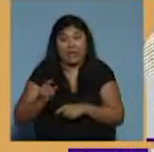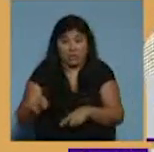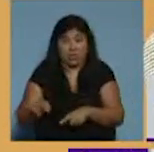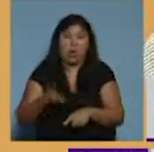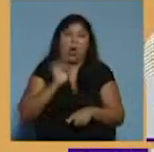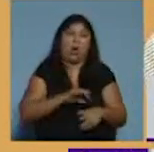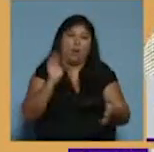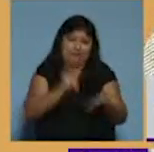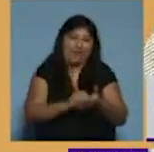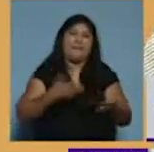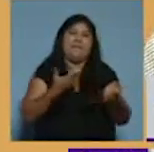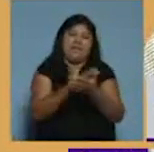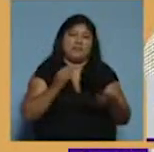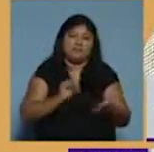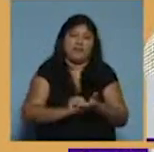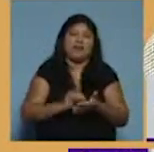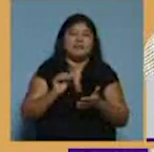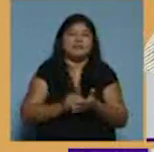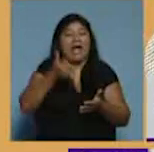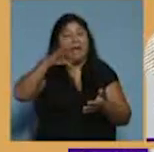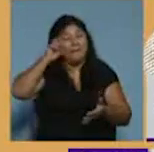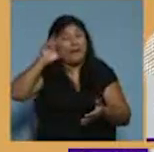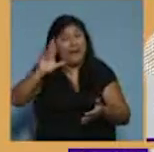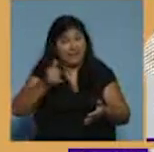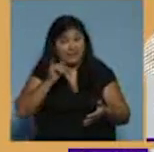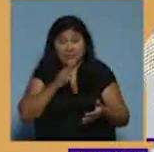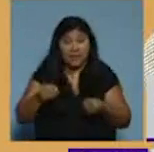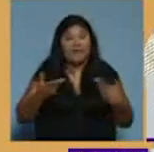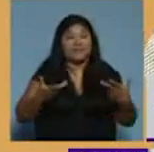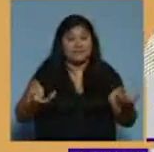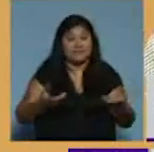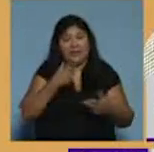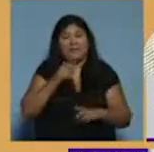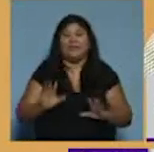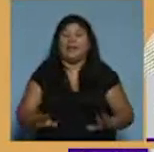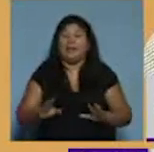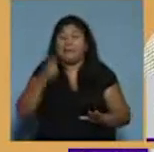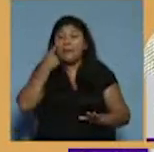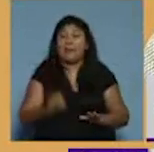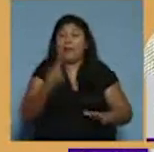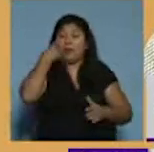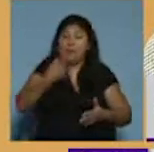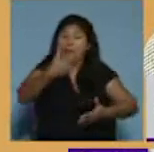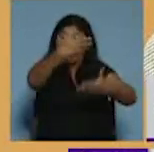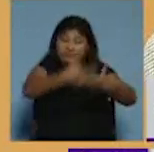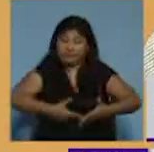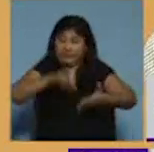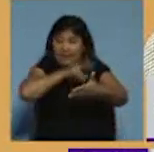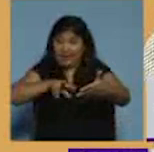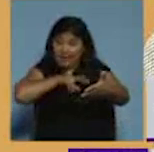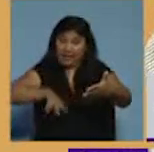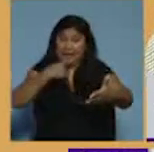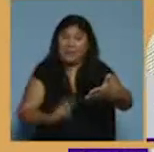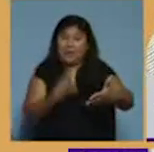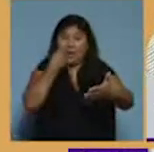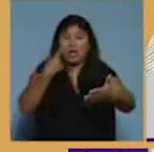que es un fallo que consideramos ajustado derecho vamos a una vez que llegamos y tengamos a la vista de los fundamentos de